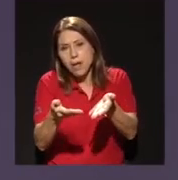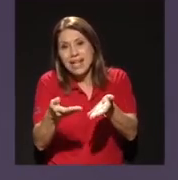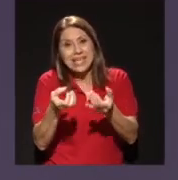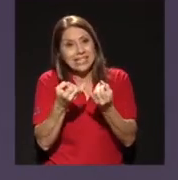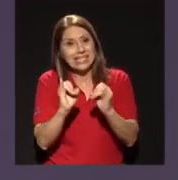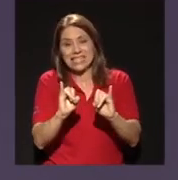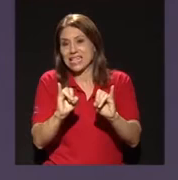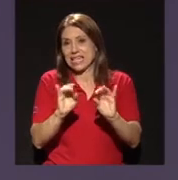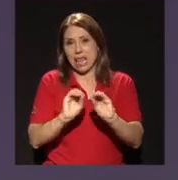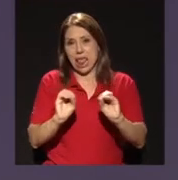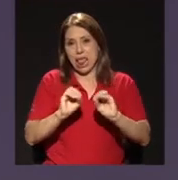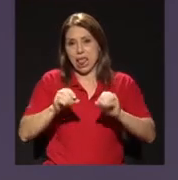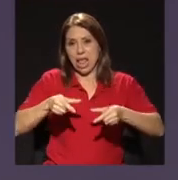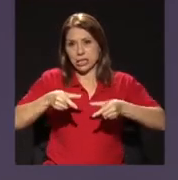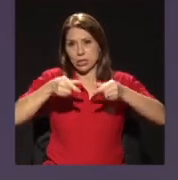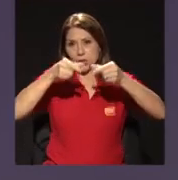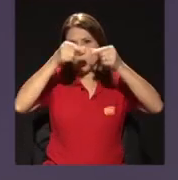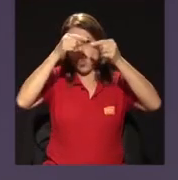Sí.